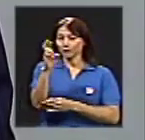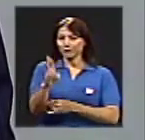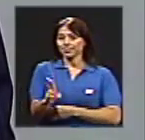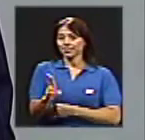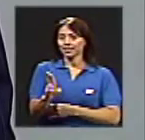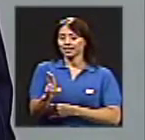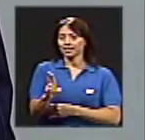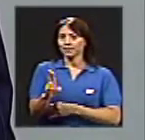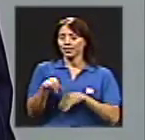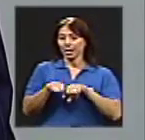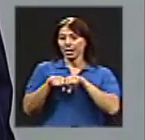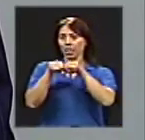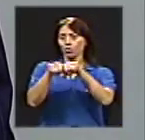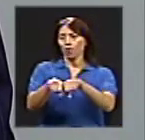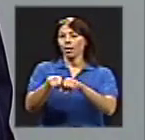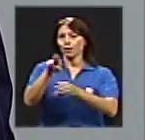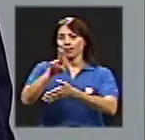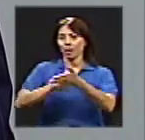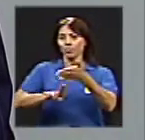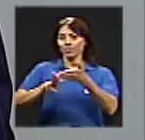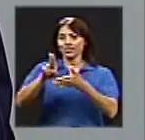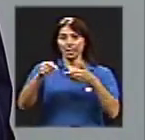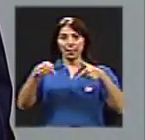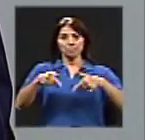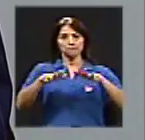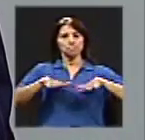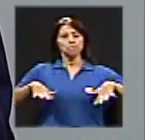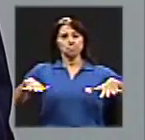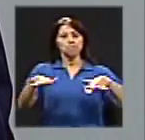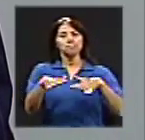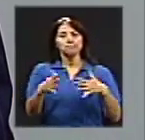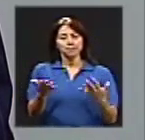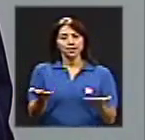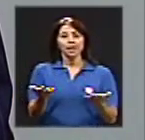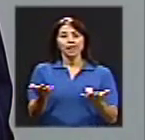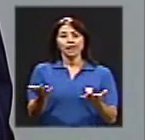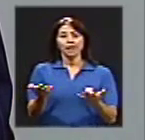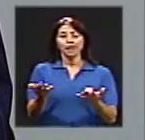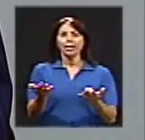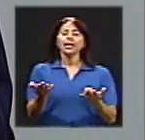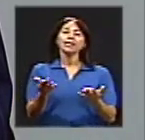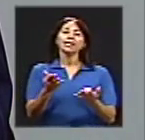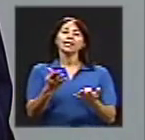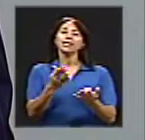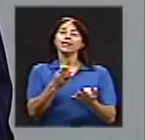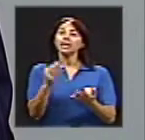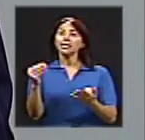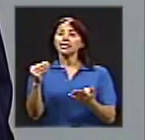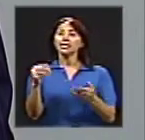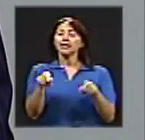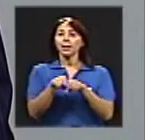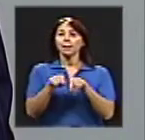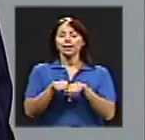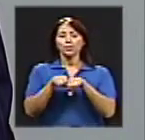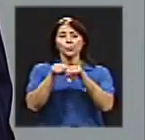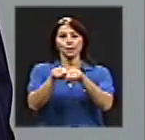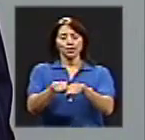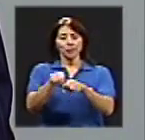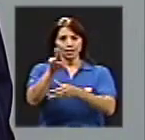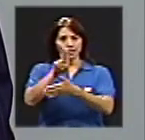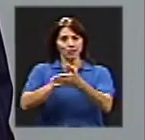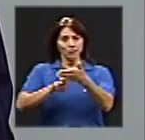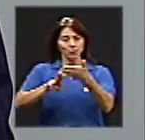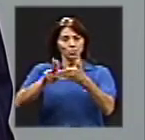costarricense, graduado de esta universidad y de la Universidad de Duke,